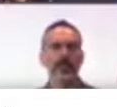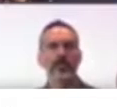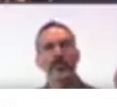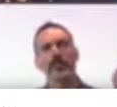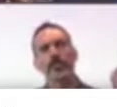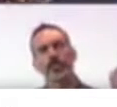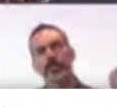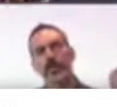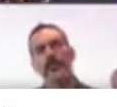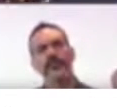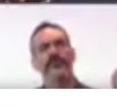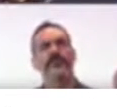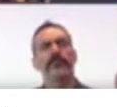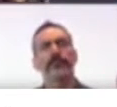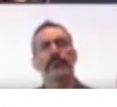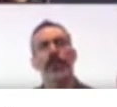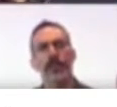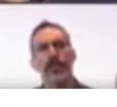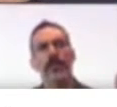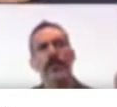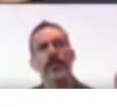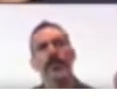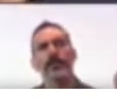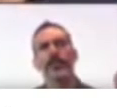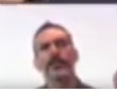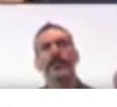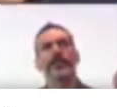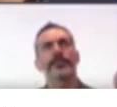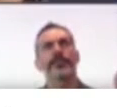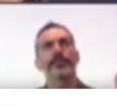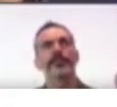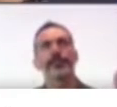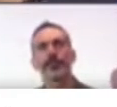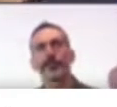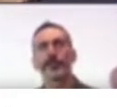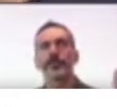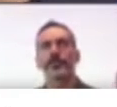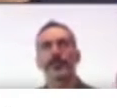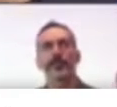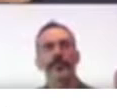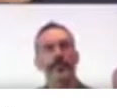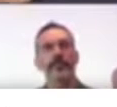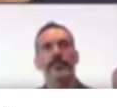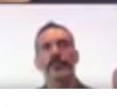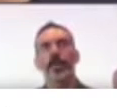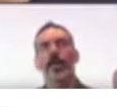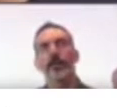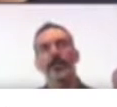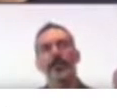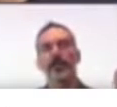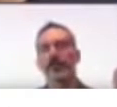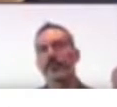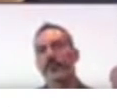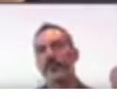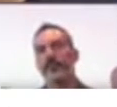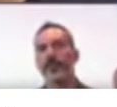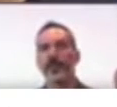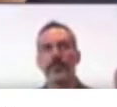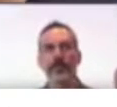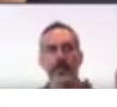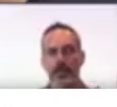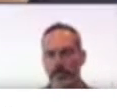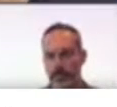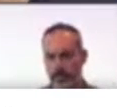estado. Aquí, de manera coordinada. La seguridad pública representa la mayor